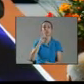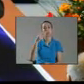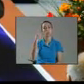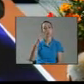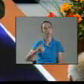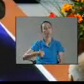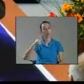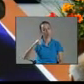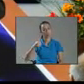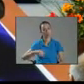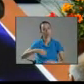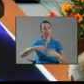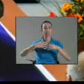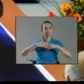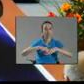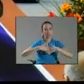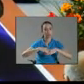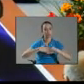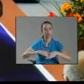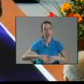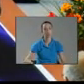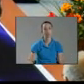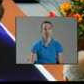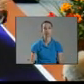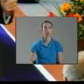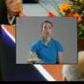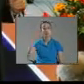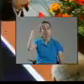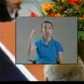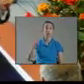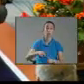¿Estaba o no estaba? Estaba.